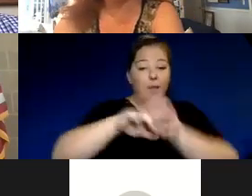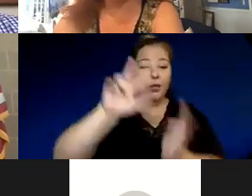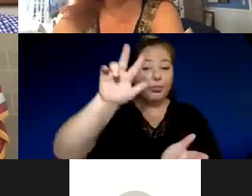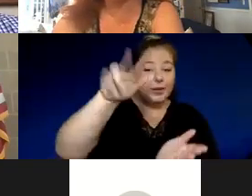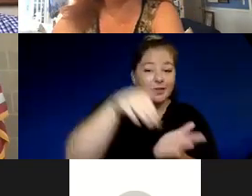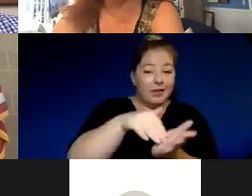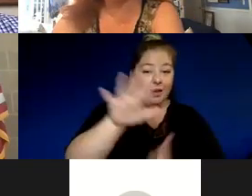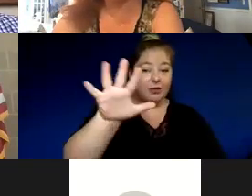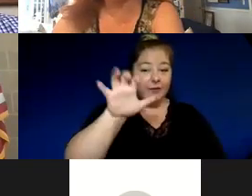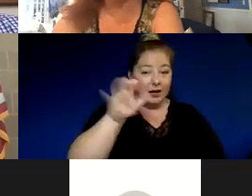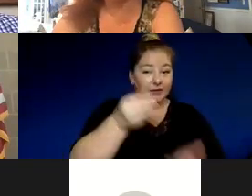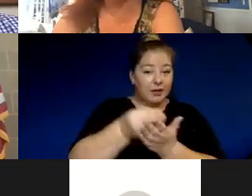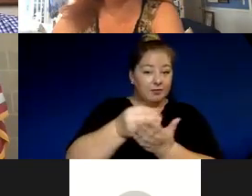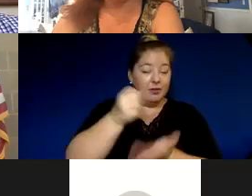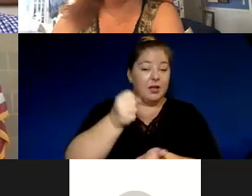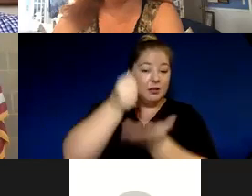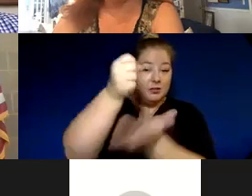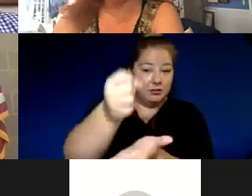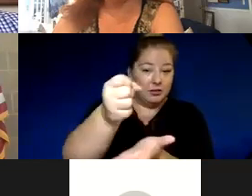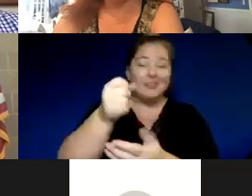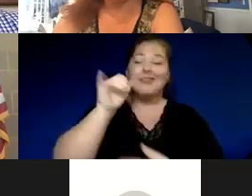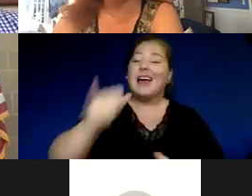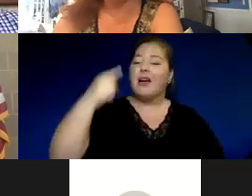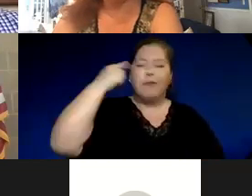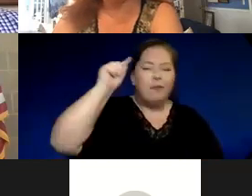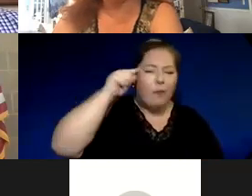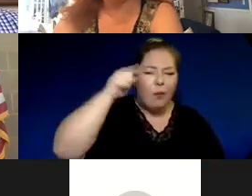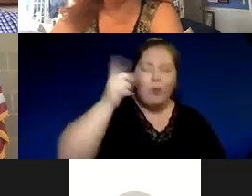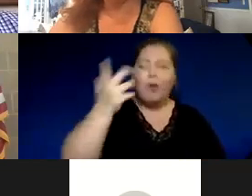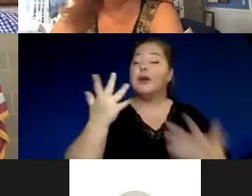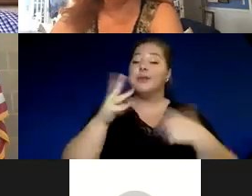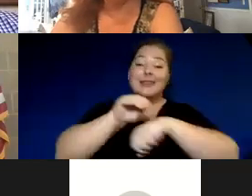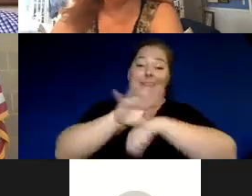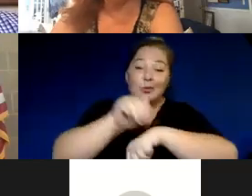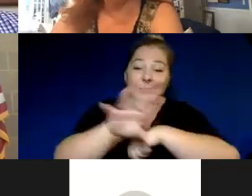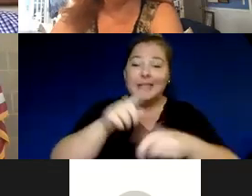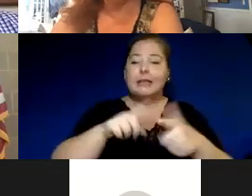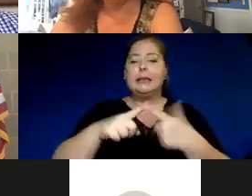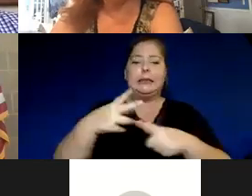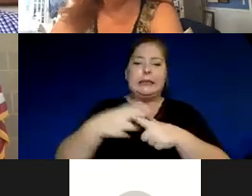por vivienda temporal, crisis de consejería,